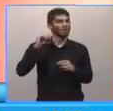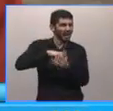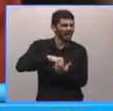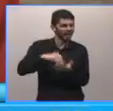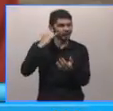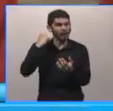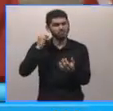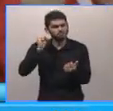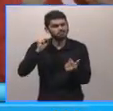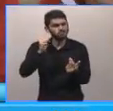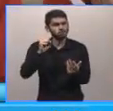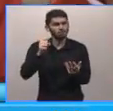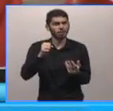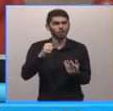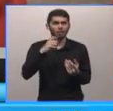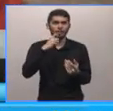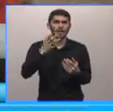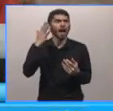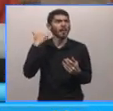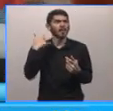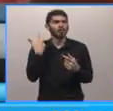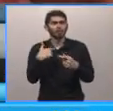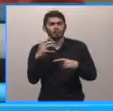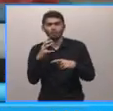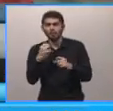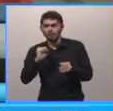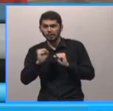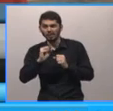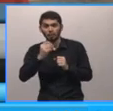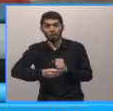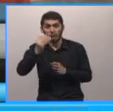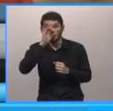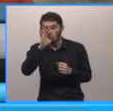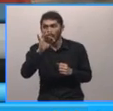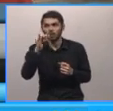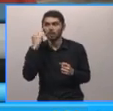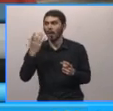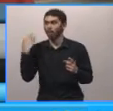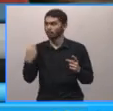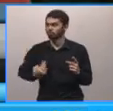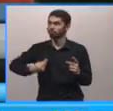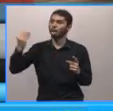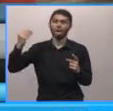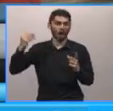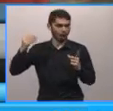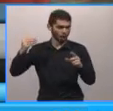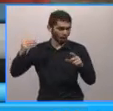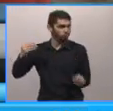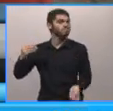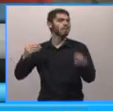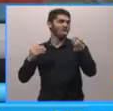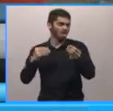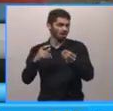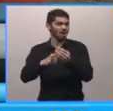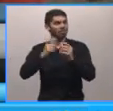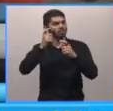esa misma presión que en su momento, que nunca habíamos clasificado. Ahora ya clasificamos una vez, sabemos qué